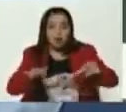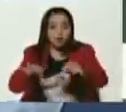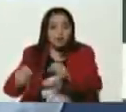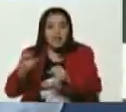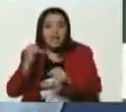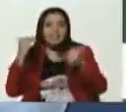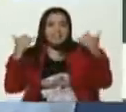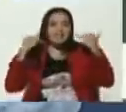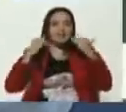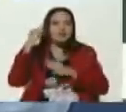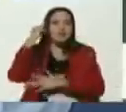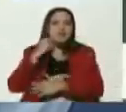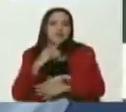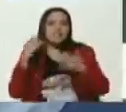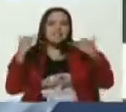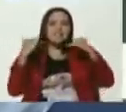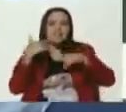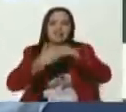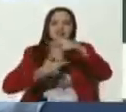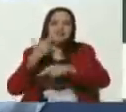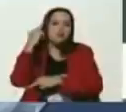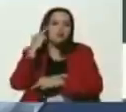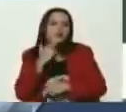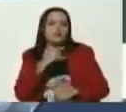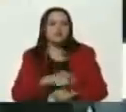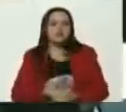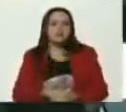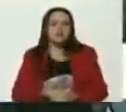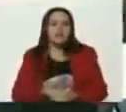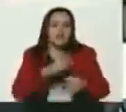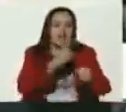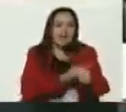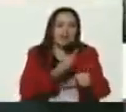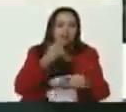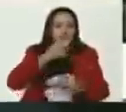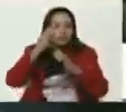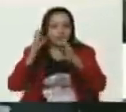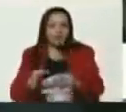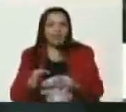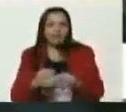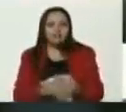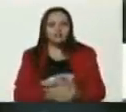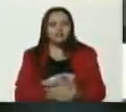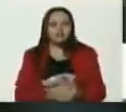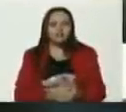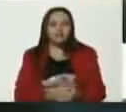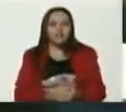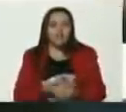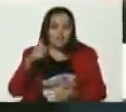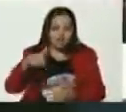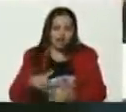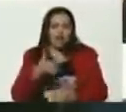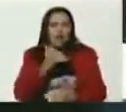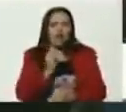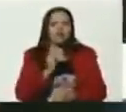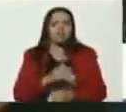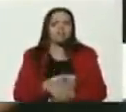Bolívar y estarán celebrando a la Revolución Bolivariana. Queridos hermanos, de verdad, estar aquí hoy es una deuda